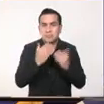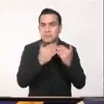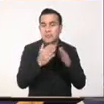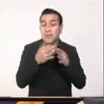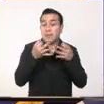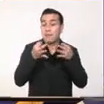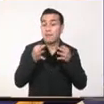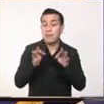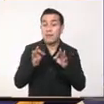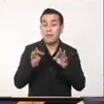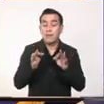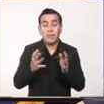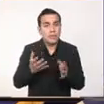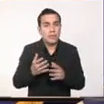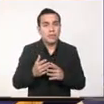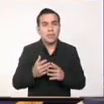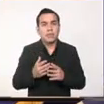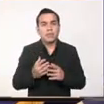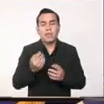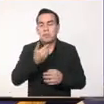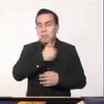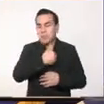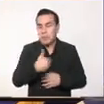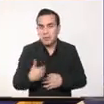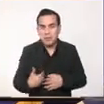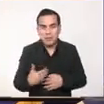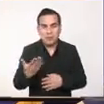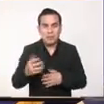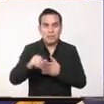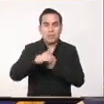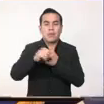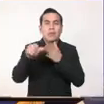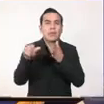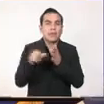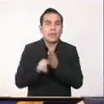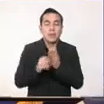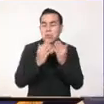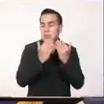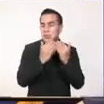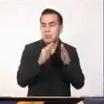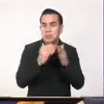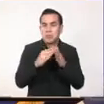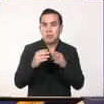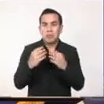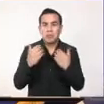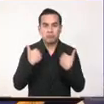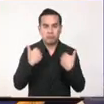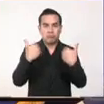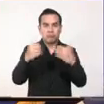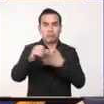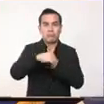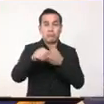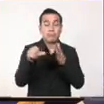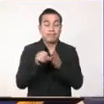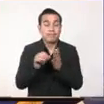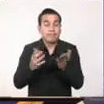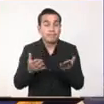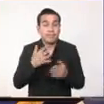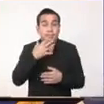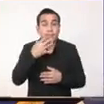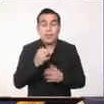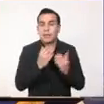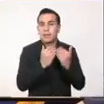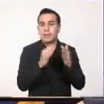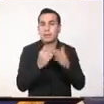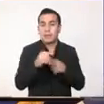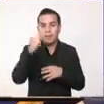formas, nominados por el presidente, ratificados por el Senado, escogidos por el Congreso, etcétera. Siempre son